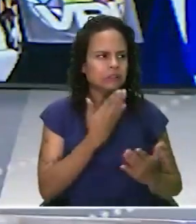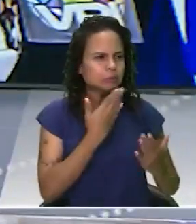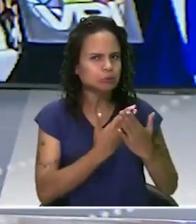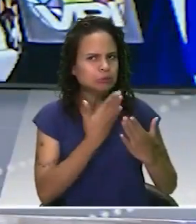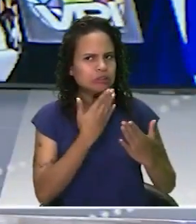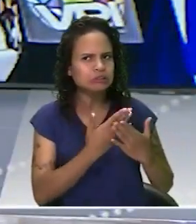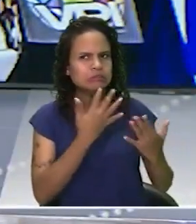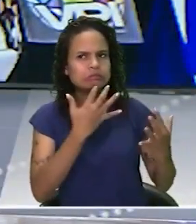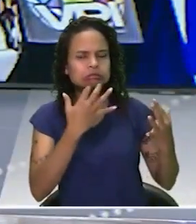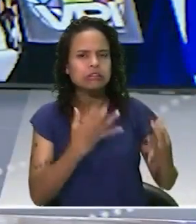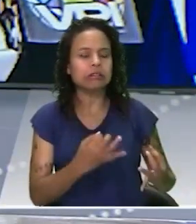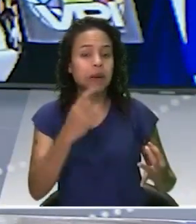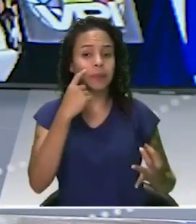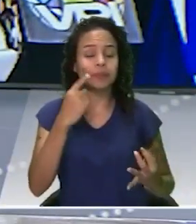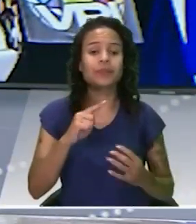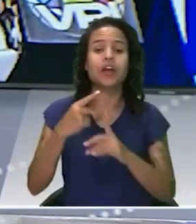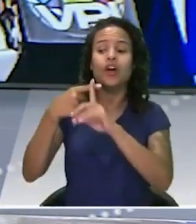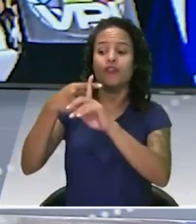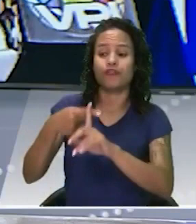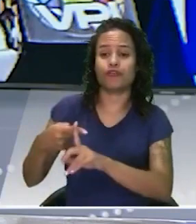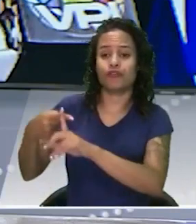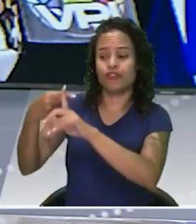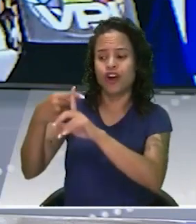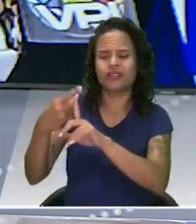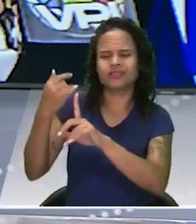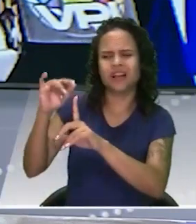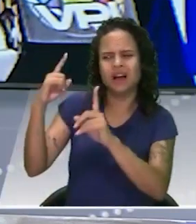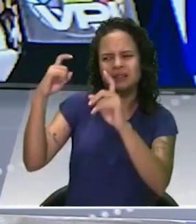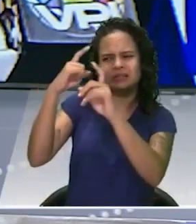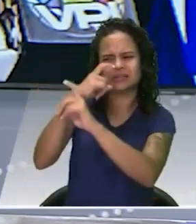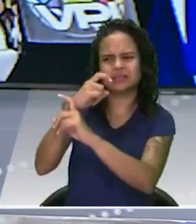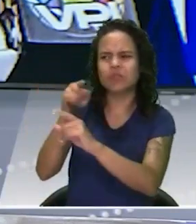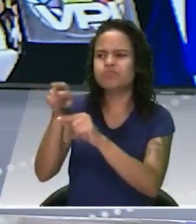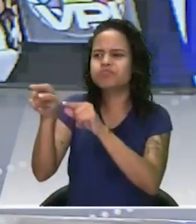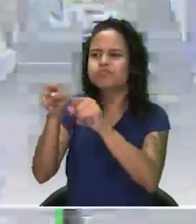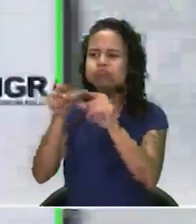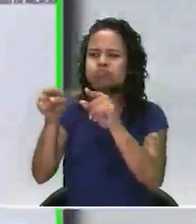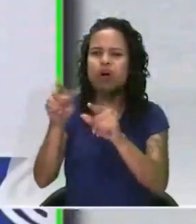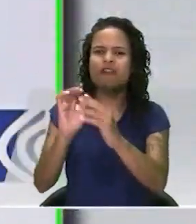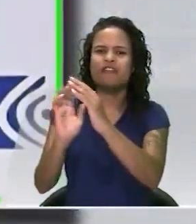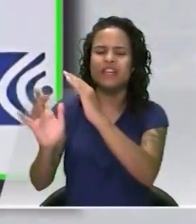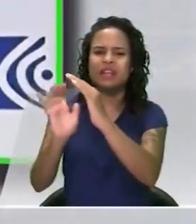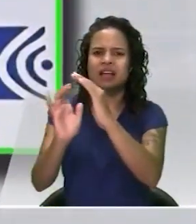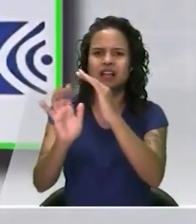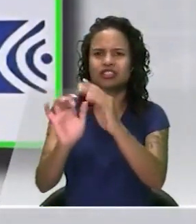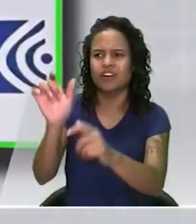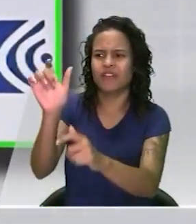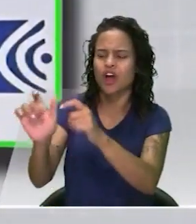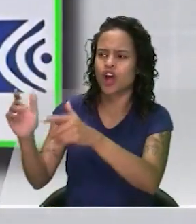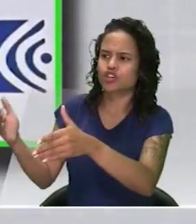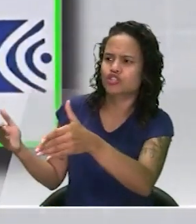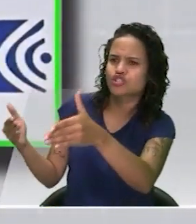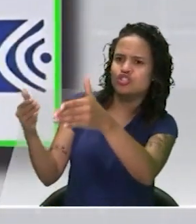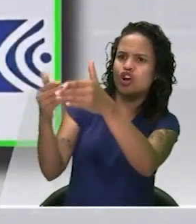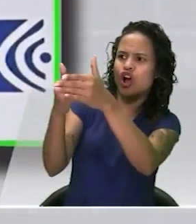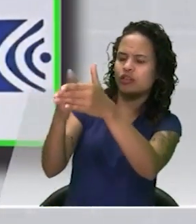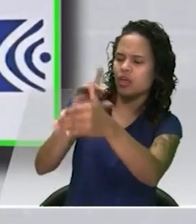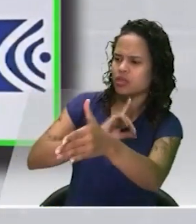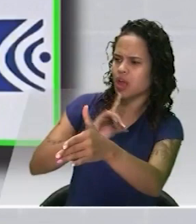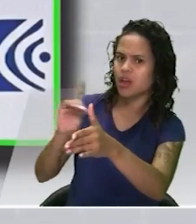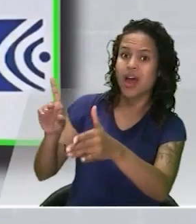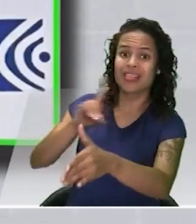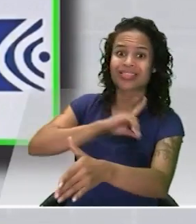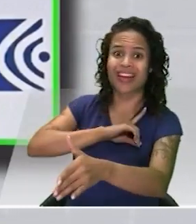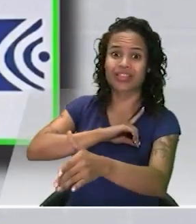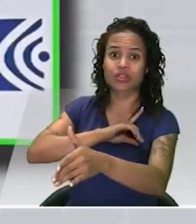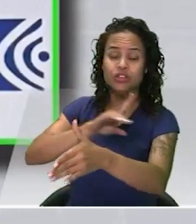La Procuraduría General de la Nación analizará las denuncias de funcionarios de Migración Colombia en contra del actual director de la región andina de la entidad,